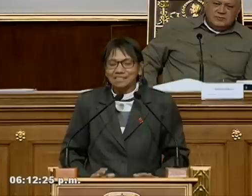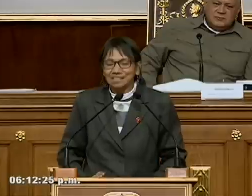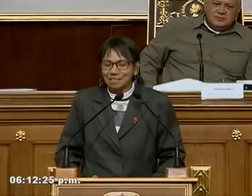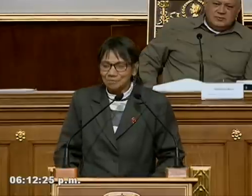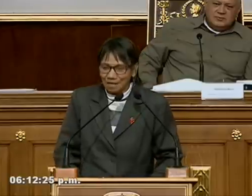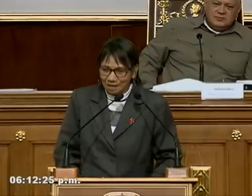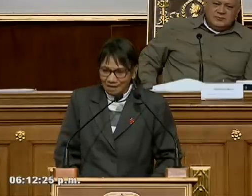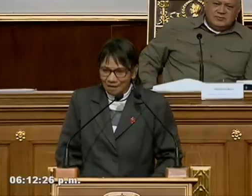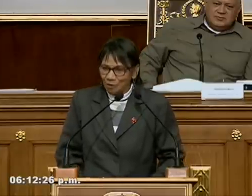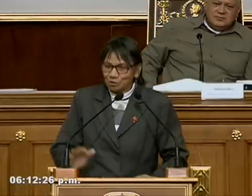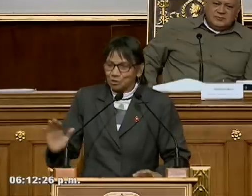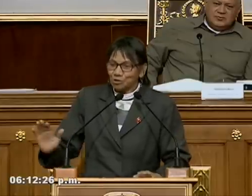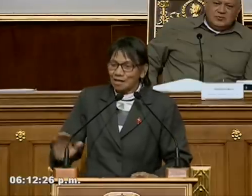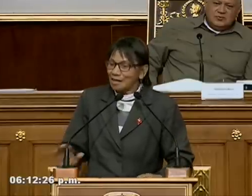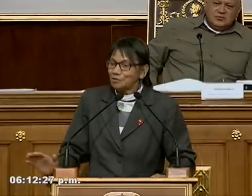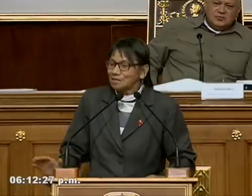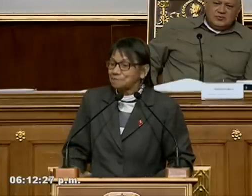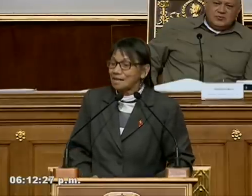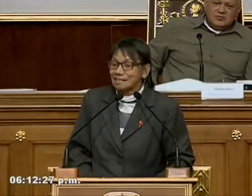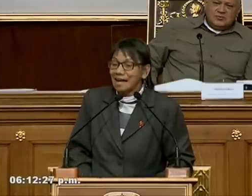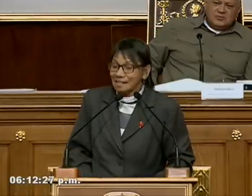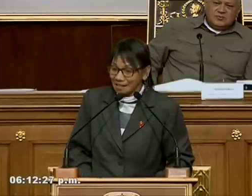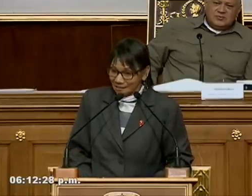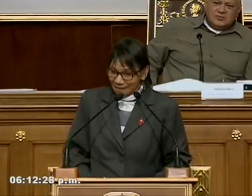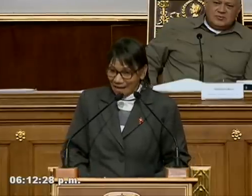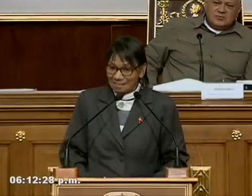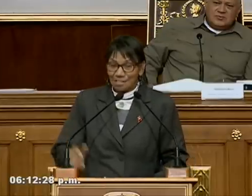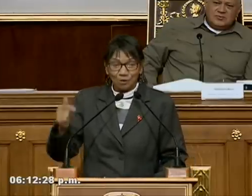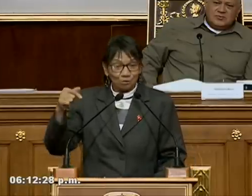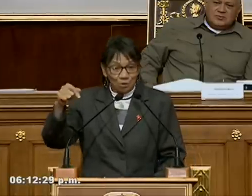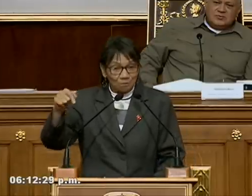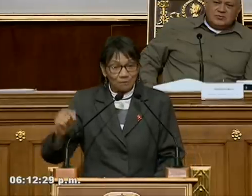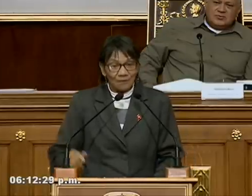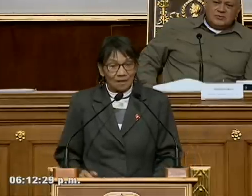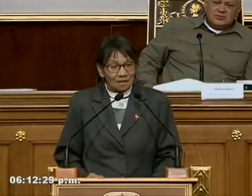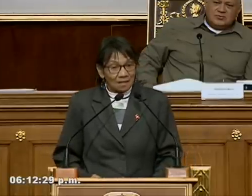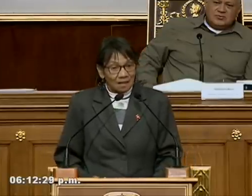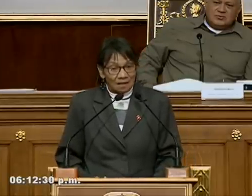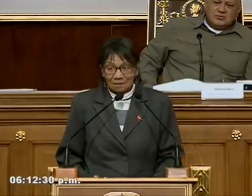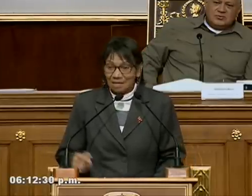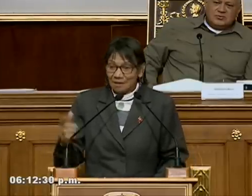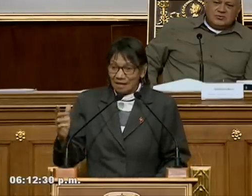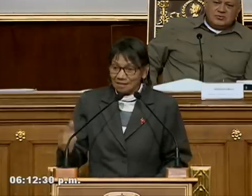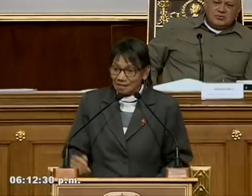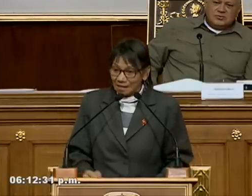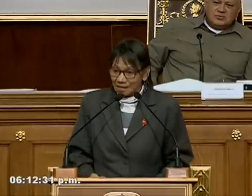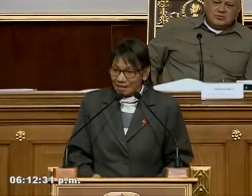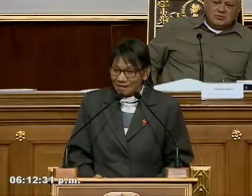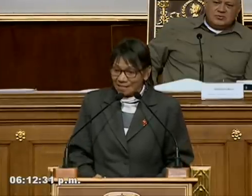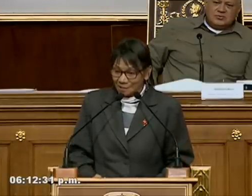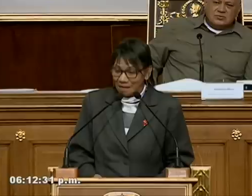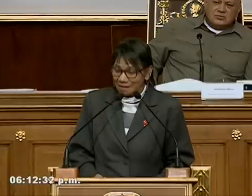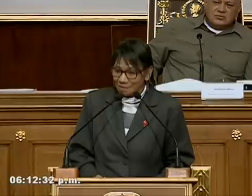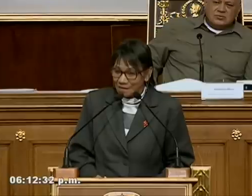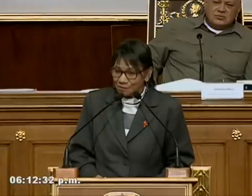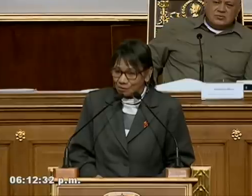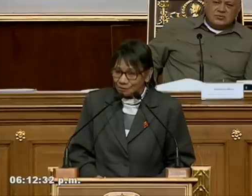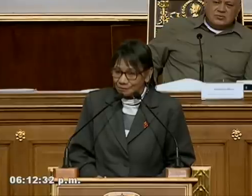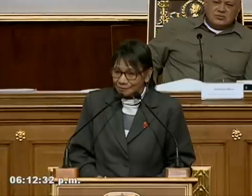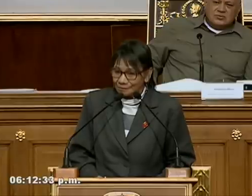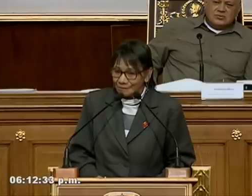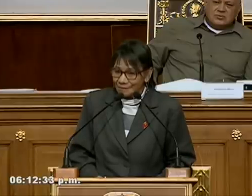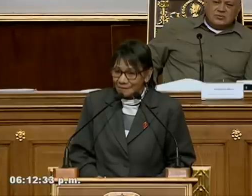América Latina también. Bueno, eso no le debe gustar para nada al señor Trump, semejante